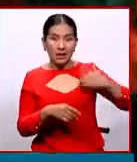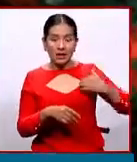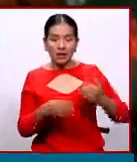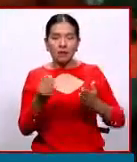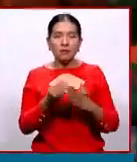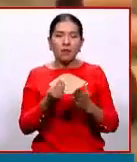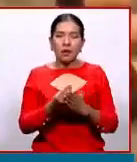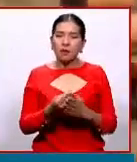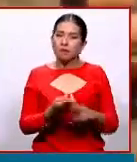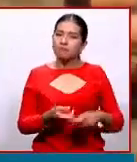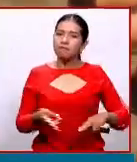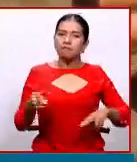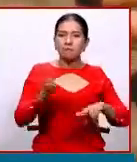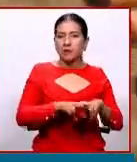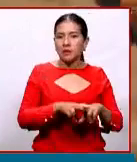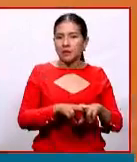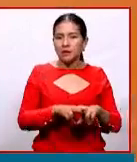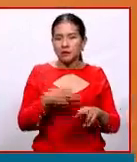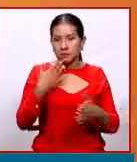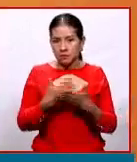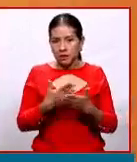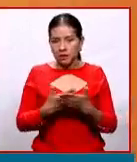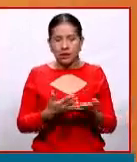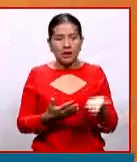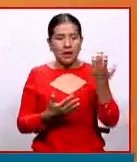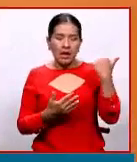están muy por encima de lo que estaba inicialmente